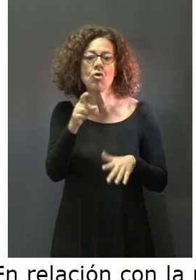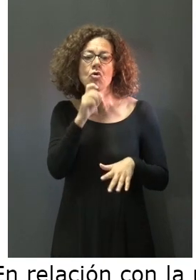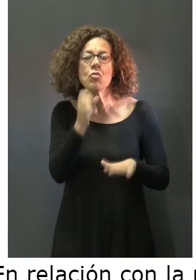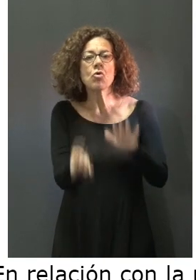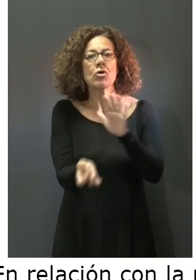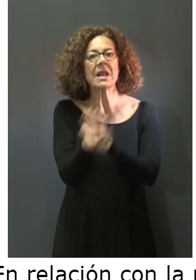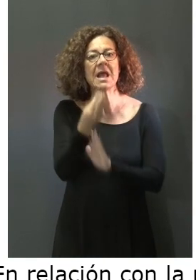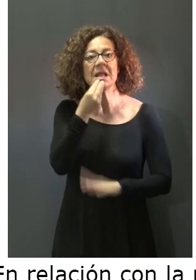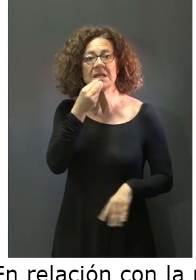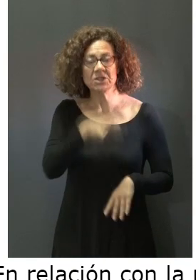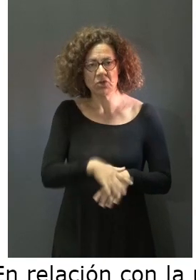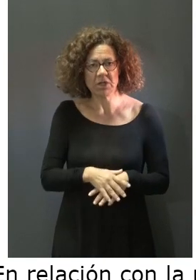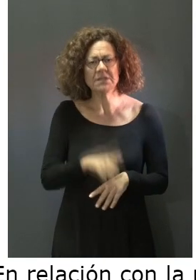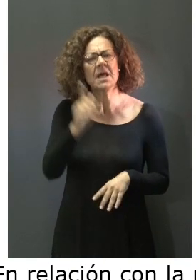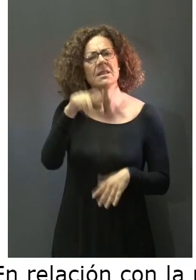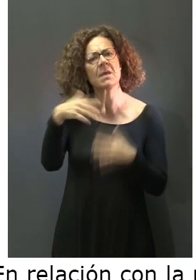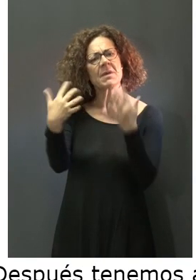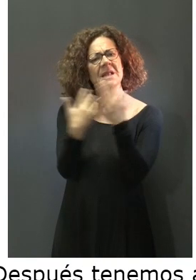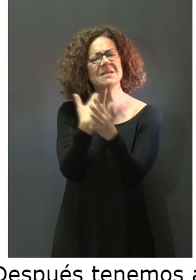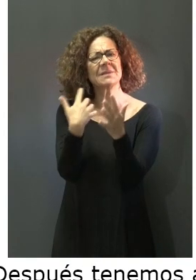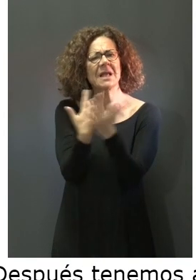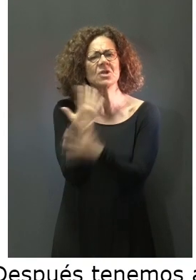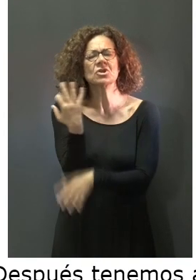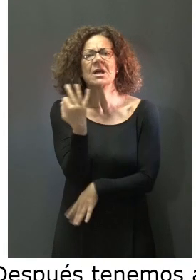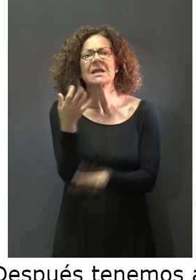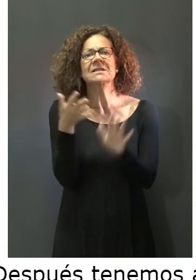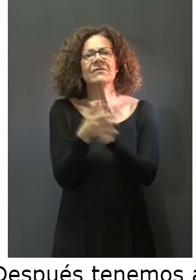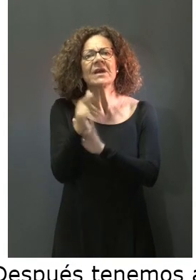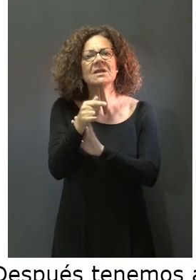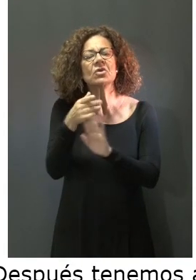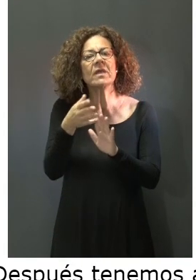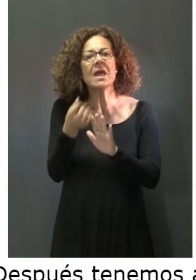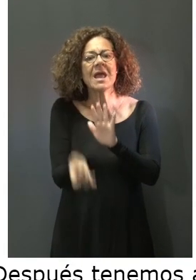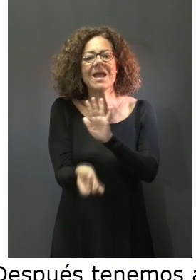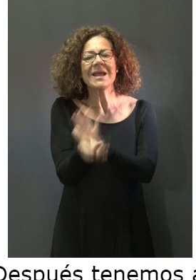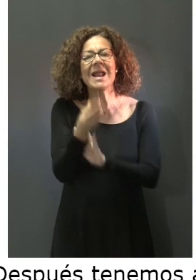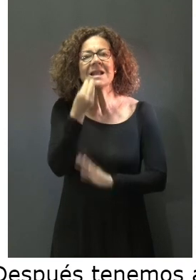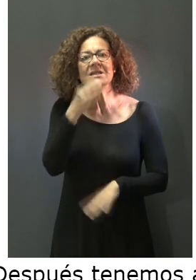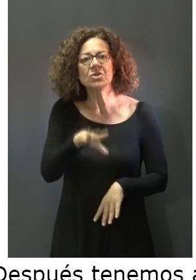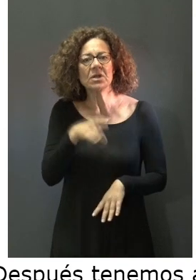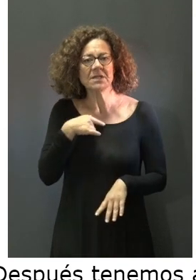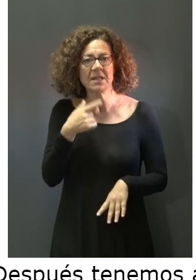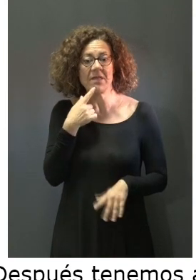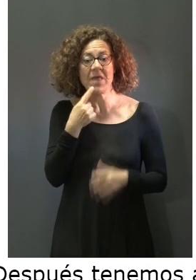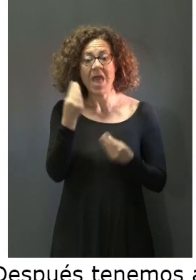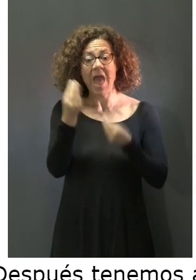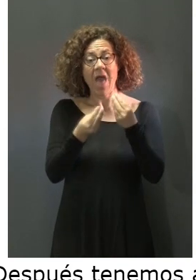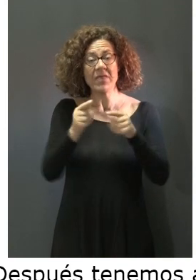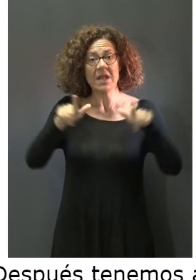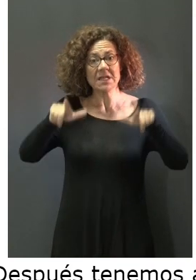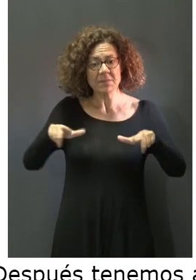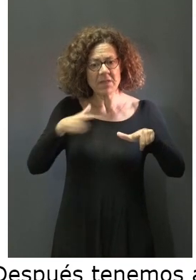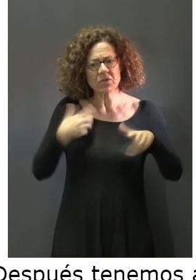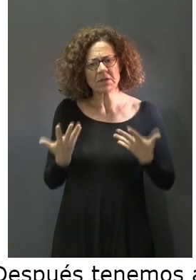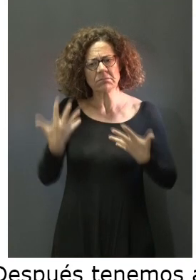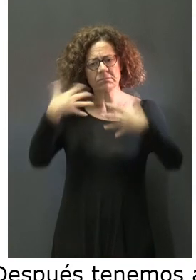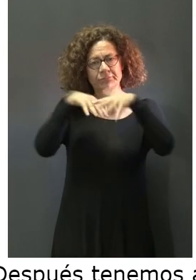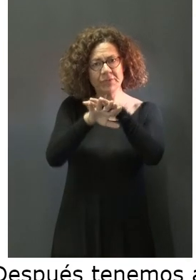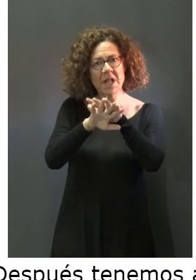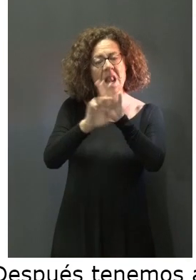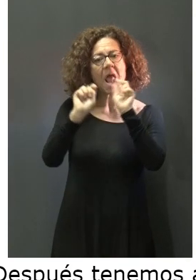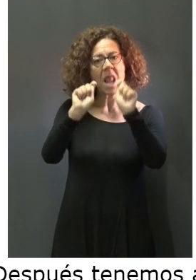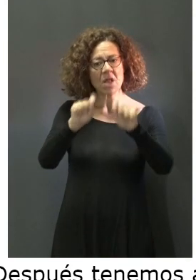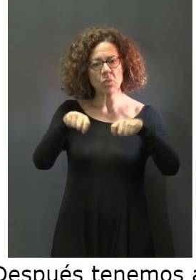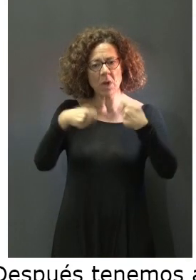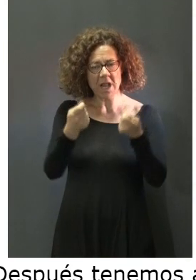historias. Nos contarás qué es esto de crear historias y ella dice diseñar espacios que integran la naturaleza en el